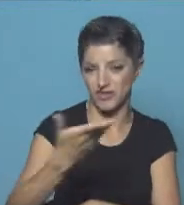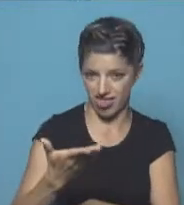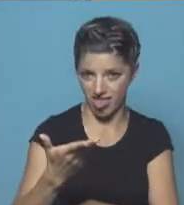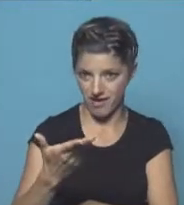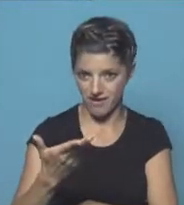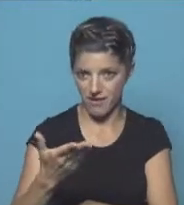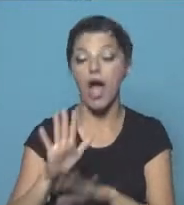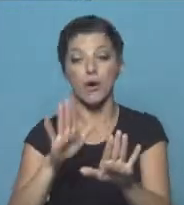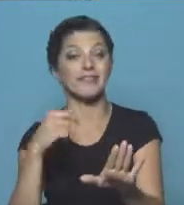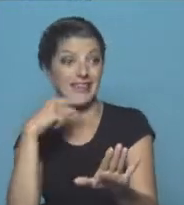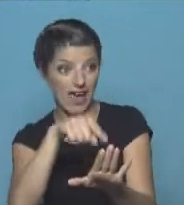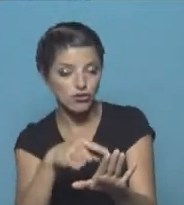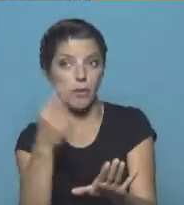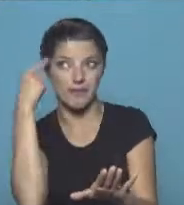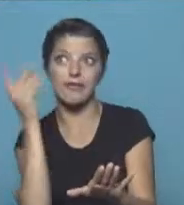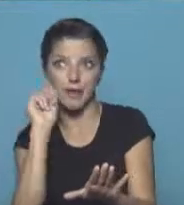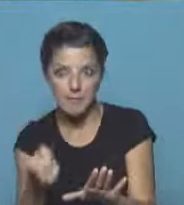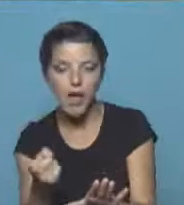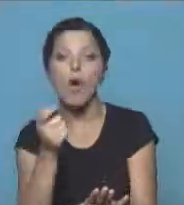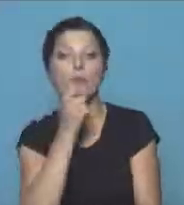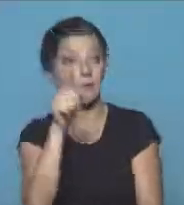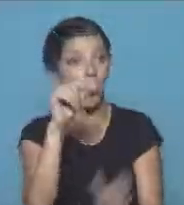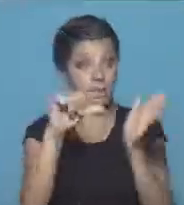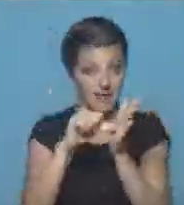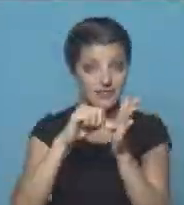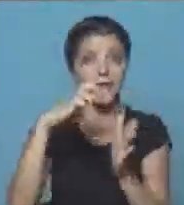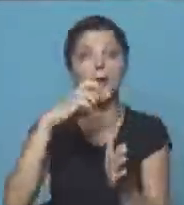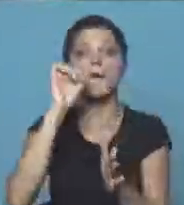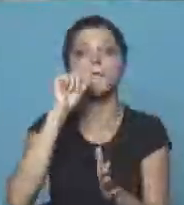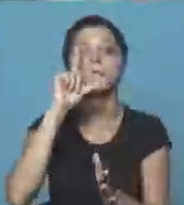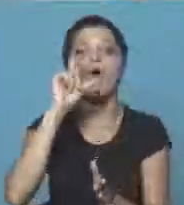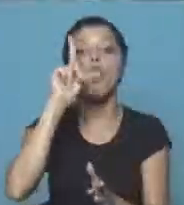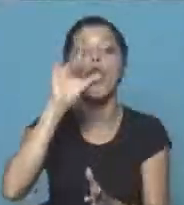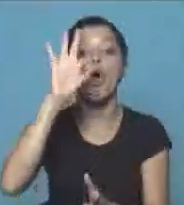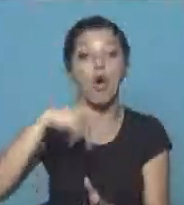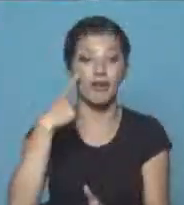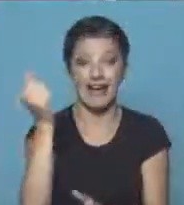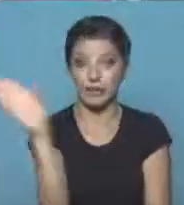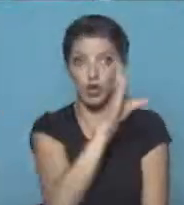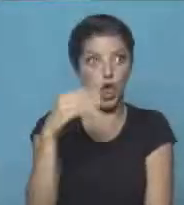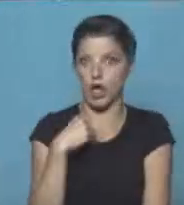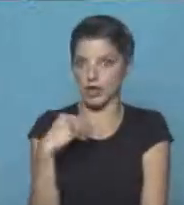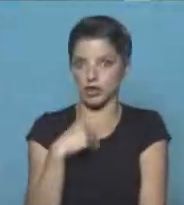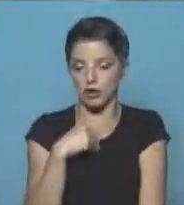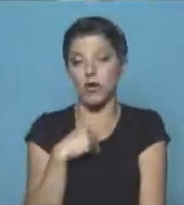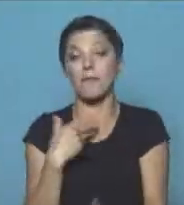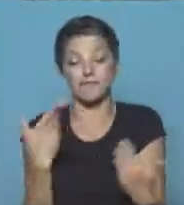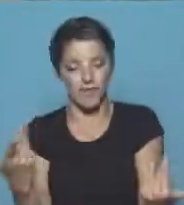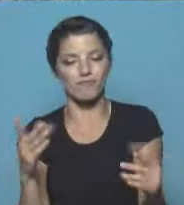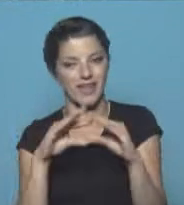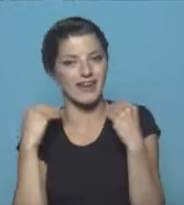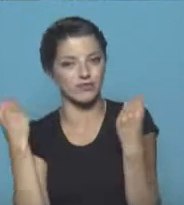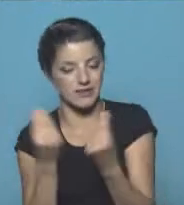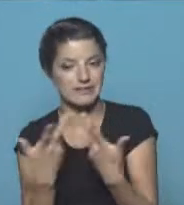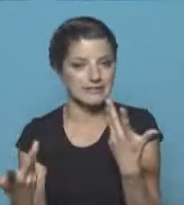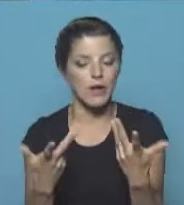esto, si lo sumás a estados como Polonia, donde son profundamente católicos, la verdad que el resultado es combustible.